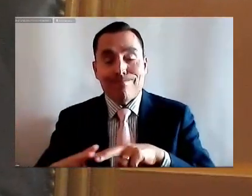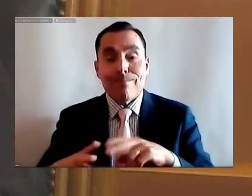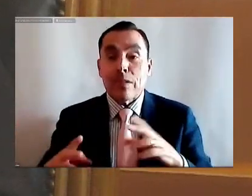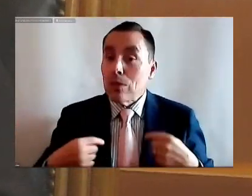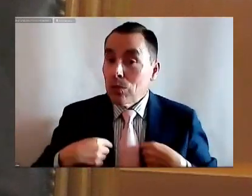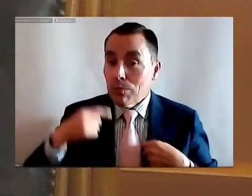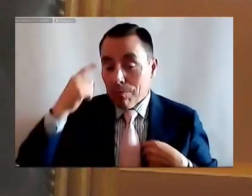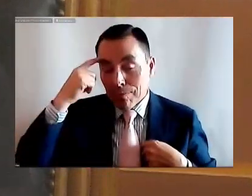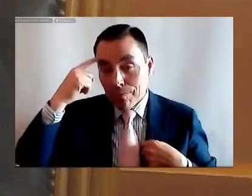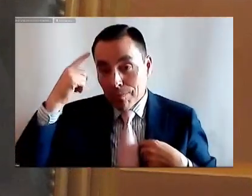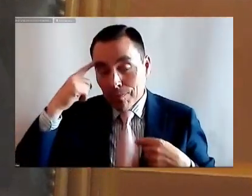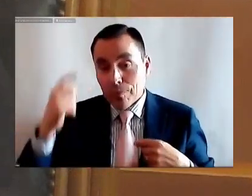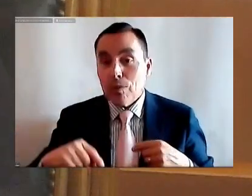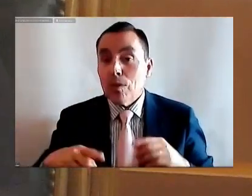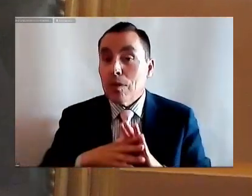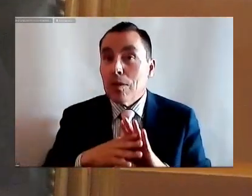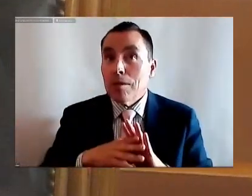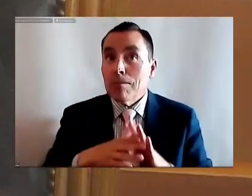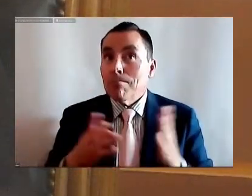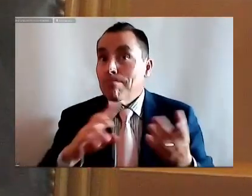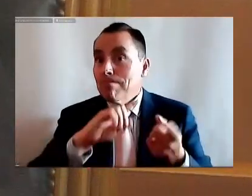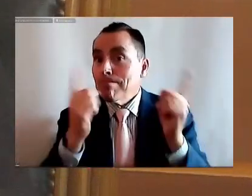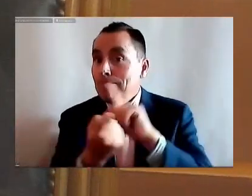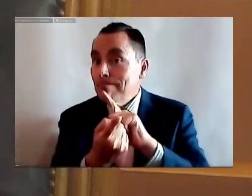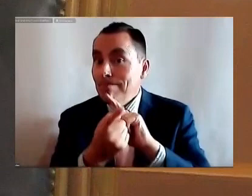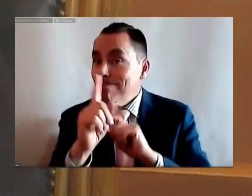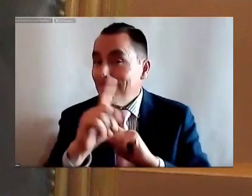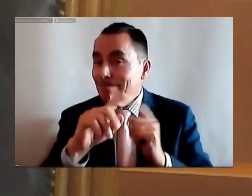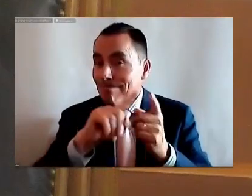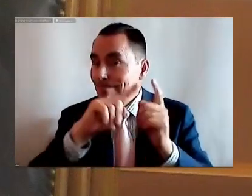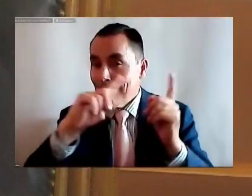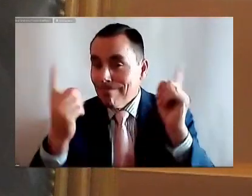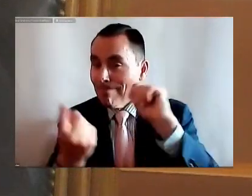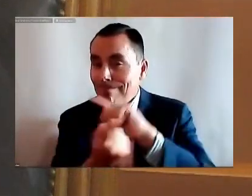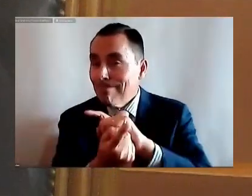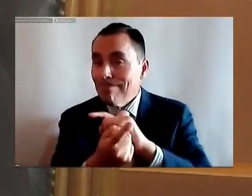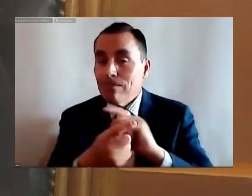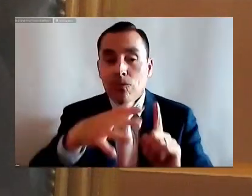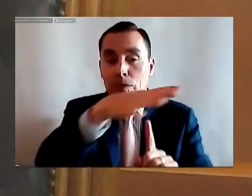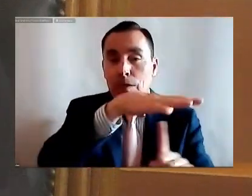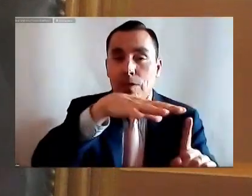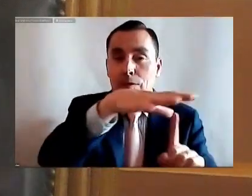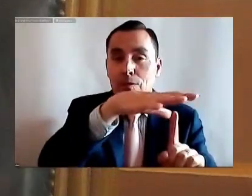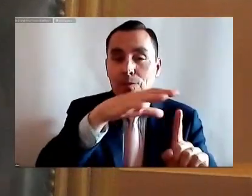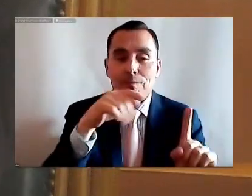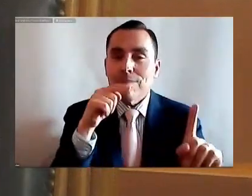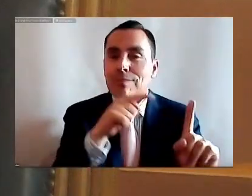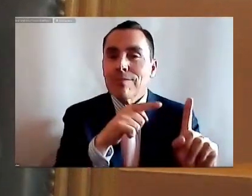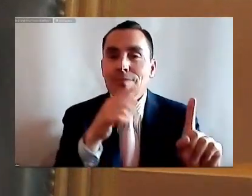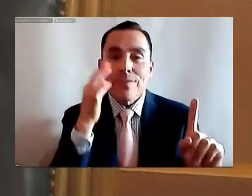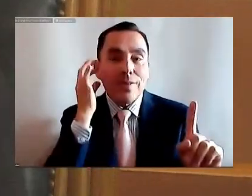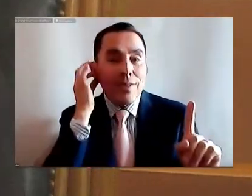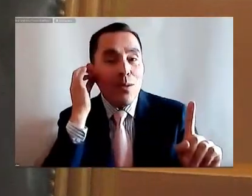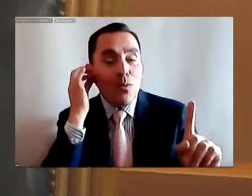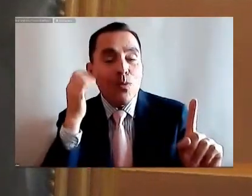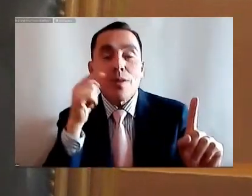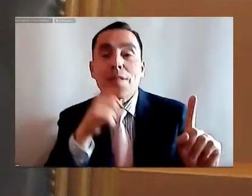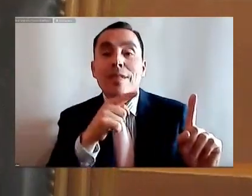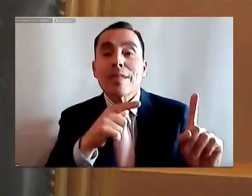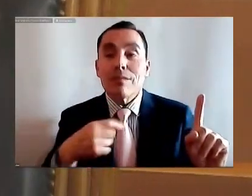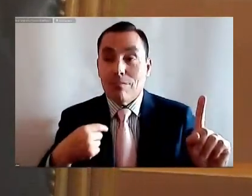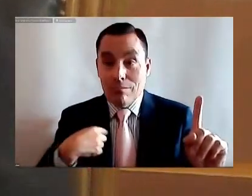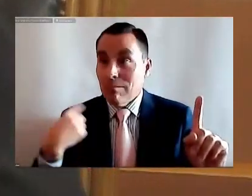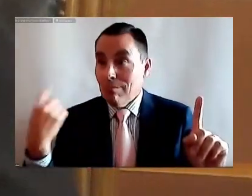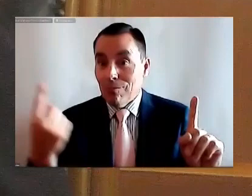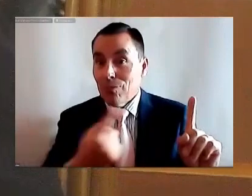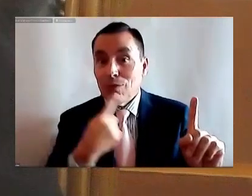menos va a cambiar la situación de la mujer se va a producir si es que apostamos a la tutela